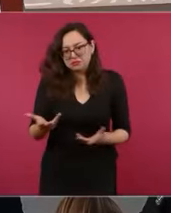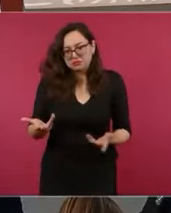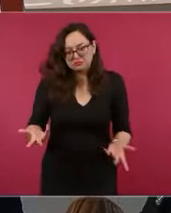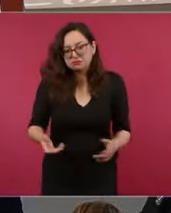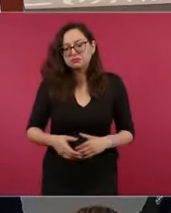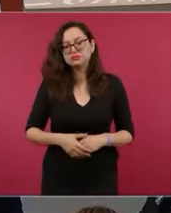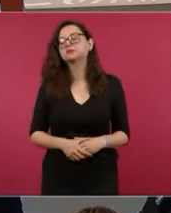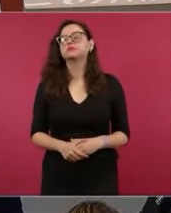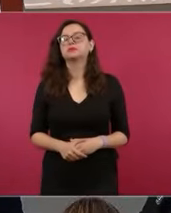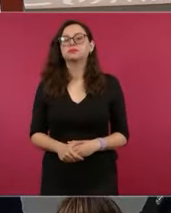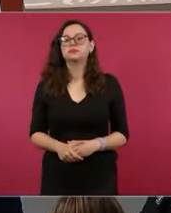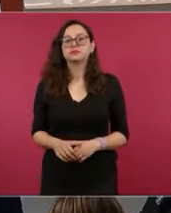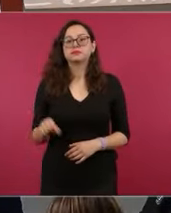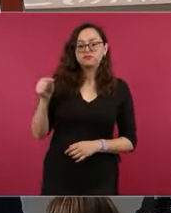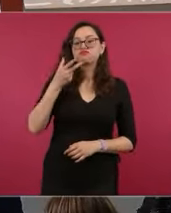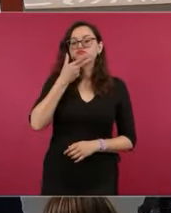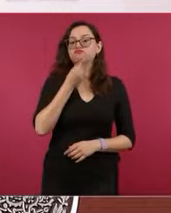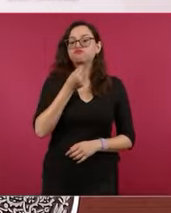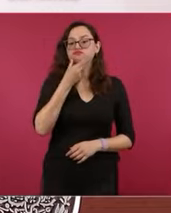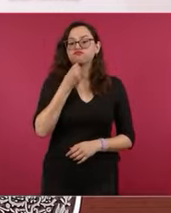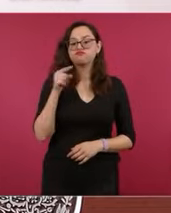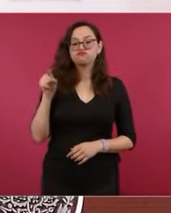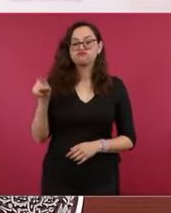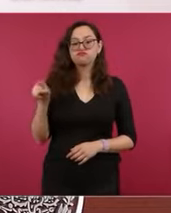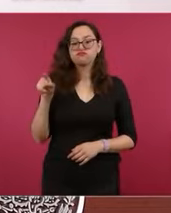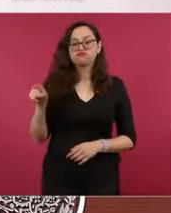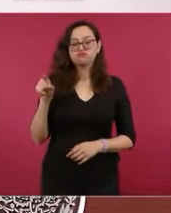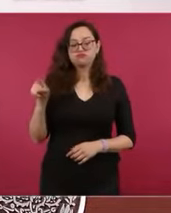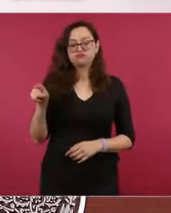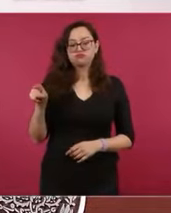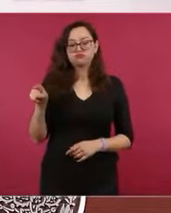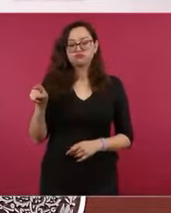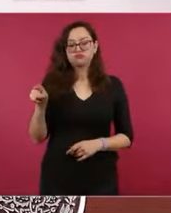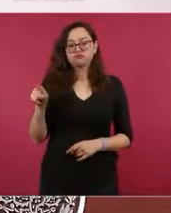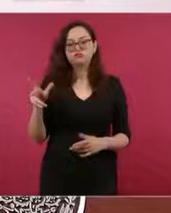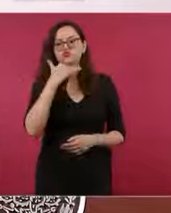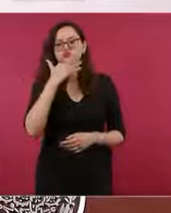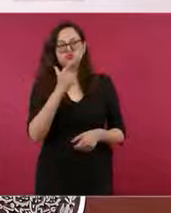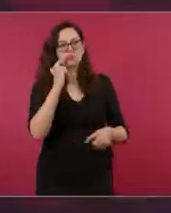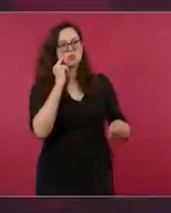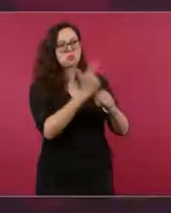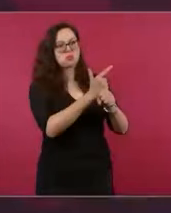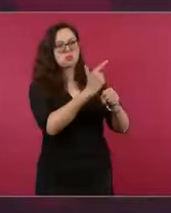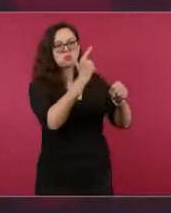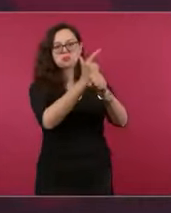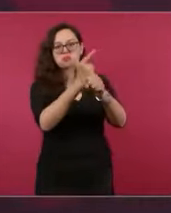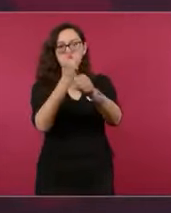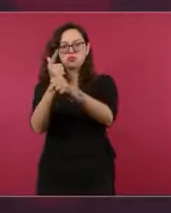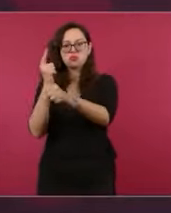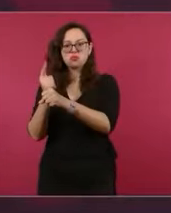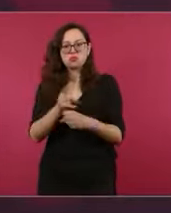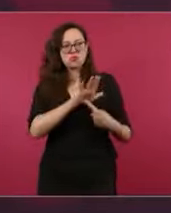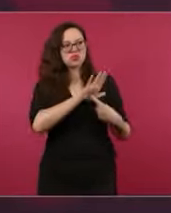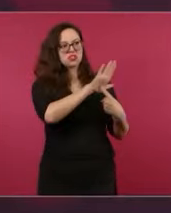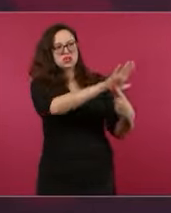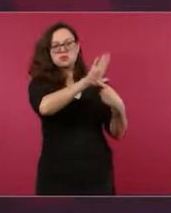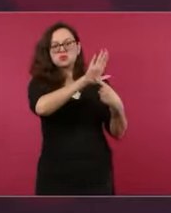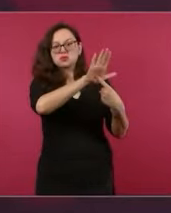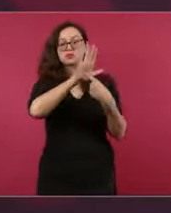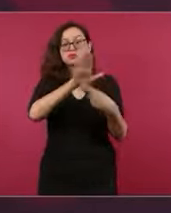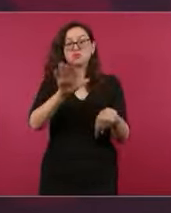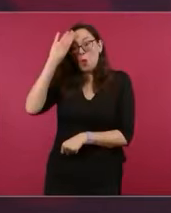tema principal era la denuncia contra la corrupción que existía en Cuba